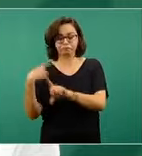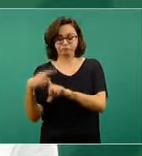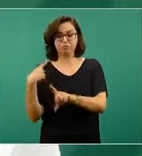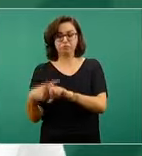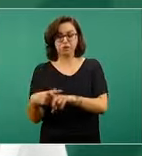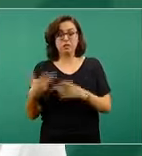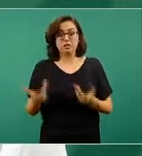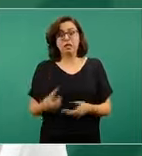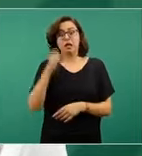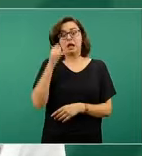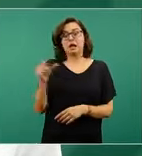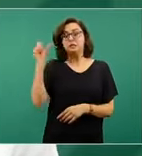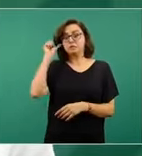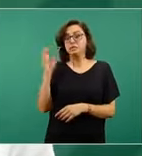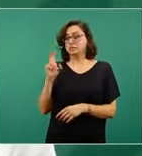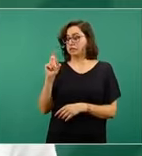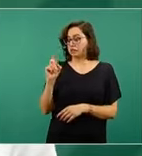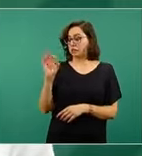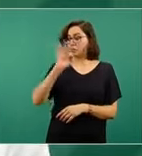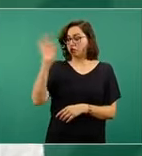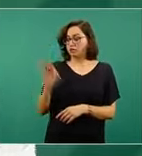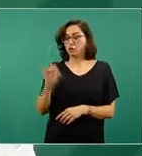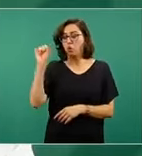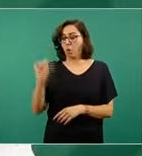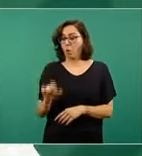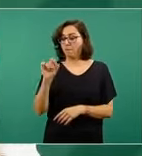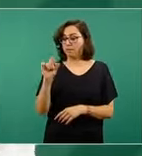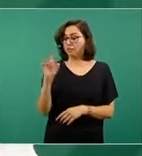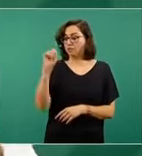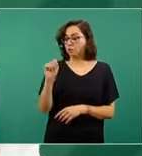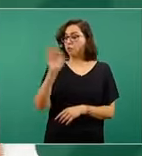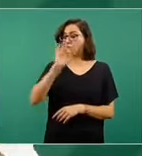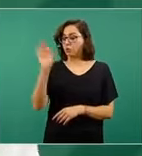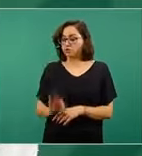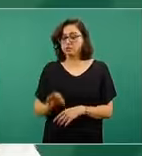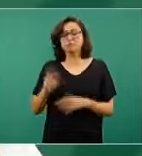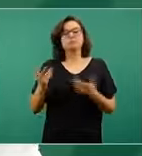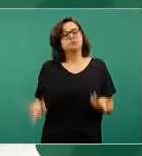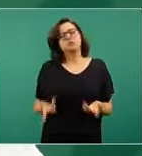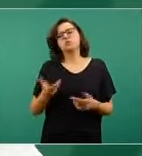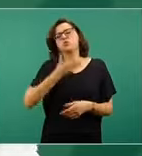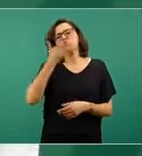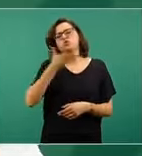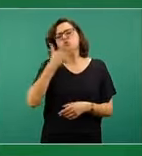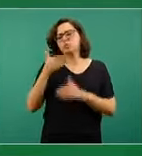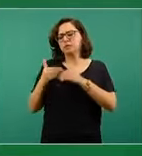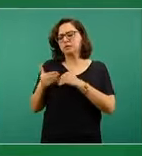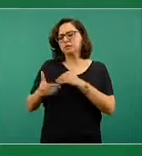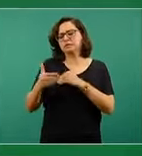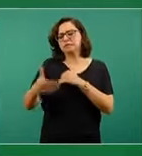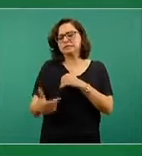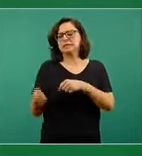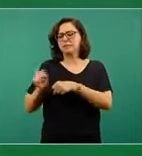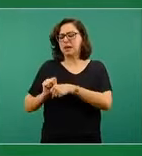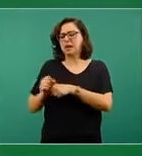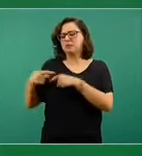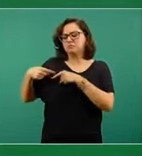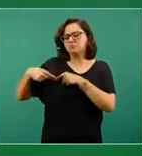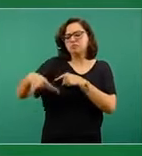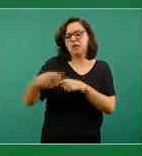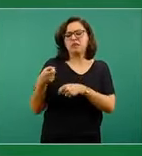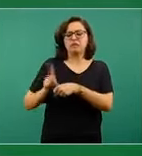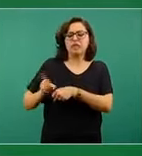de 30%, que hoy persiste en 29%, y que aún con la tradicional reducción que va ocurriendo